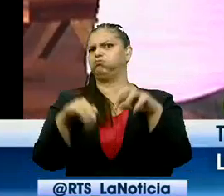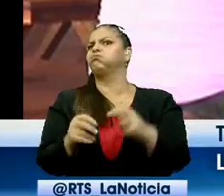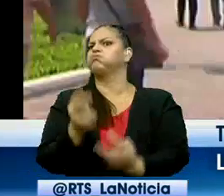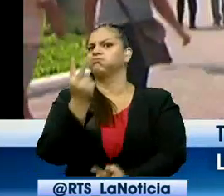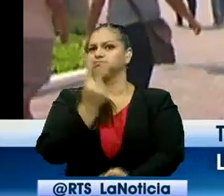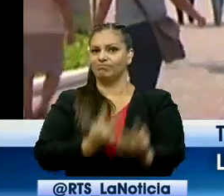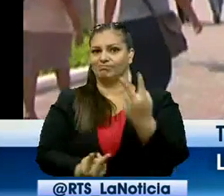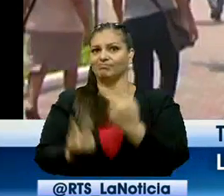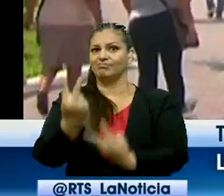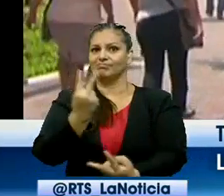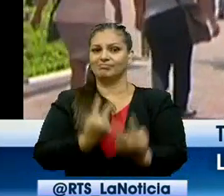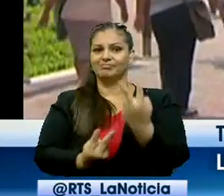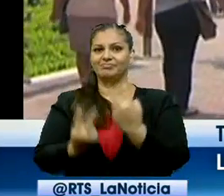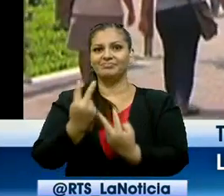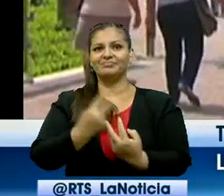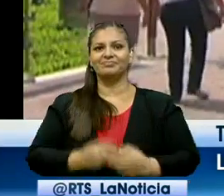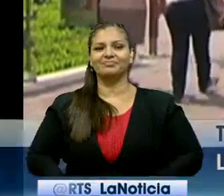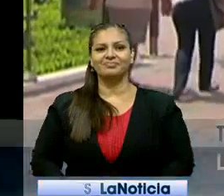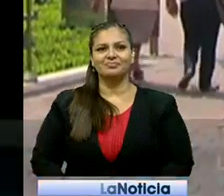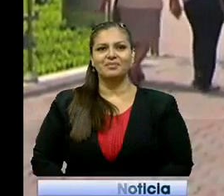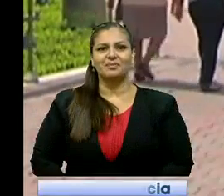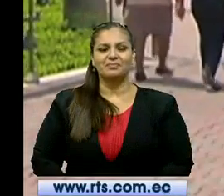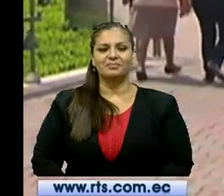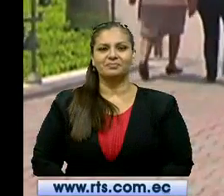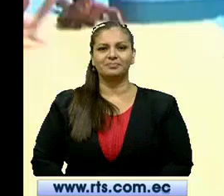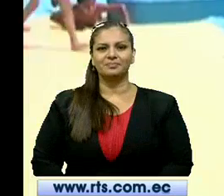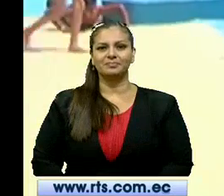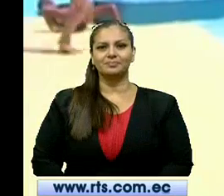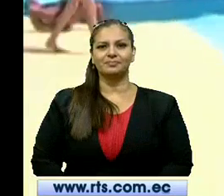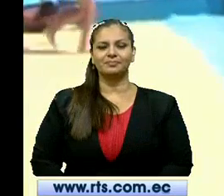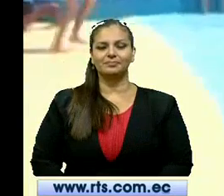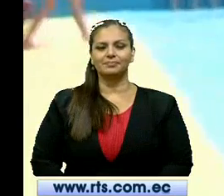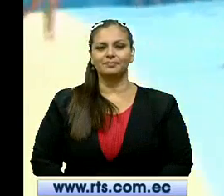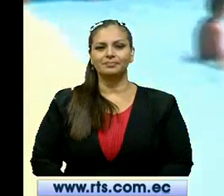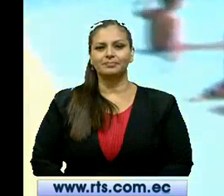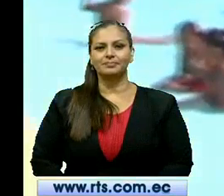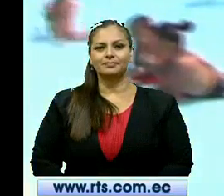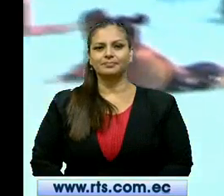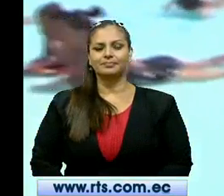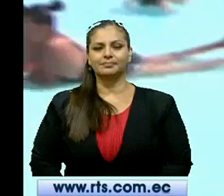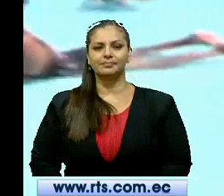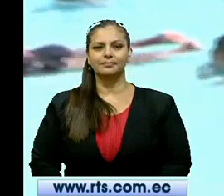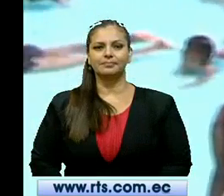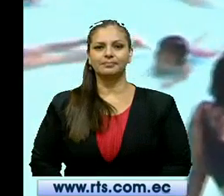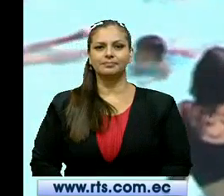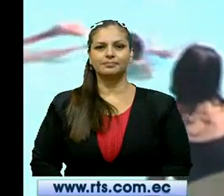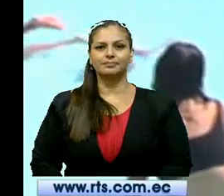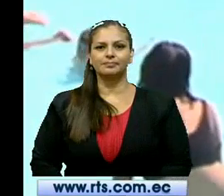ideal para acoger a propios y extraños. Informó Marcela Maquilón.